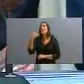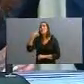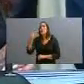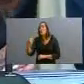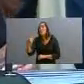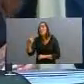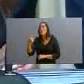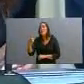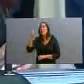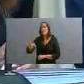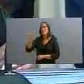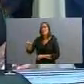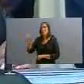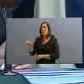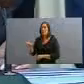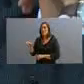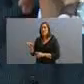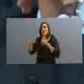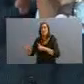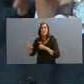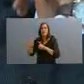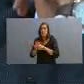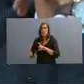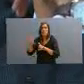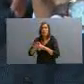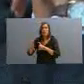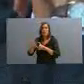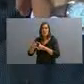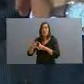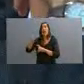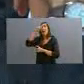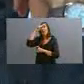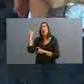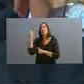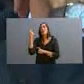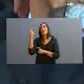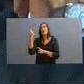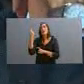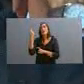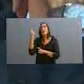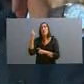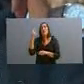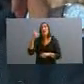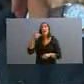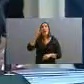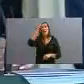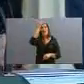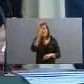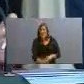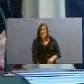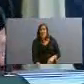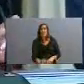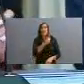efectivos, solamente en toda la provincia. La Nación, desde La Quiaca hasta Tierra del